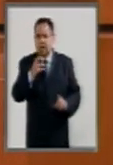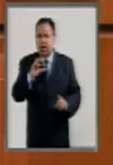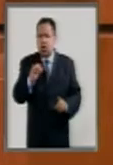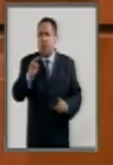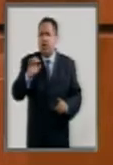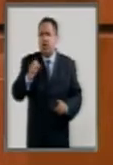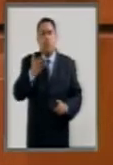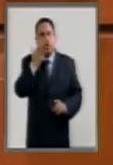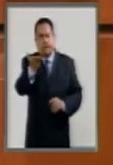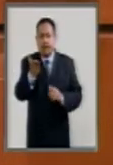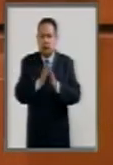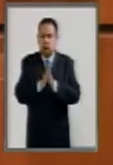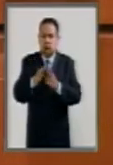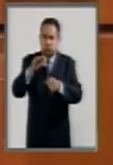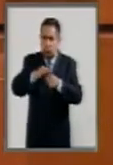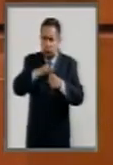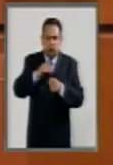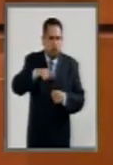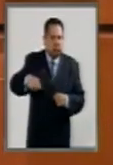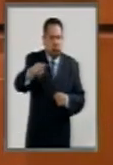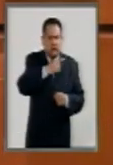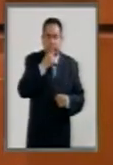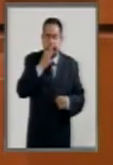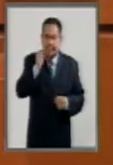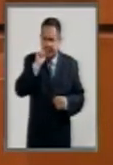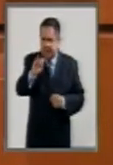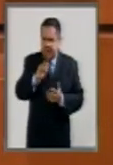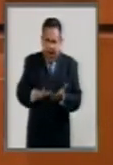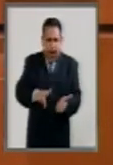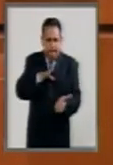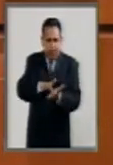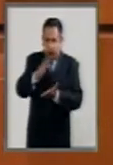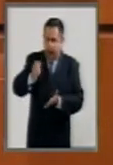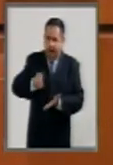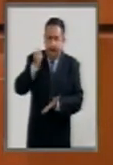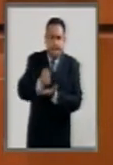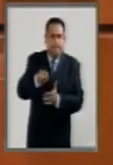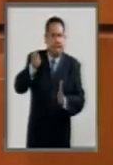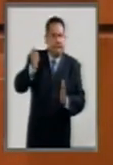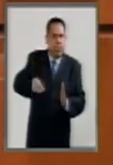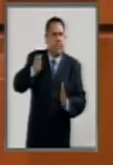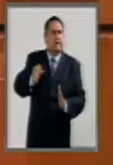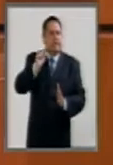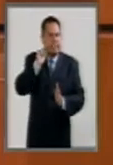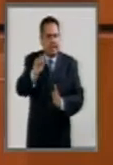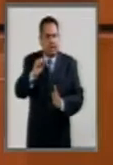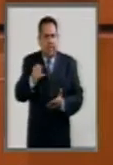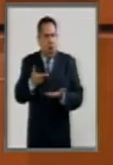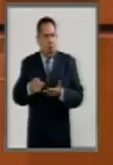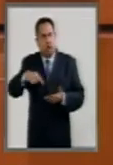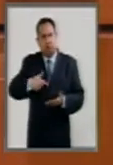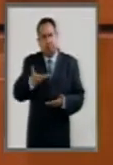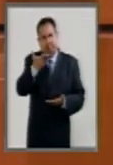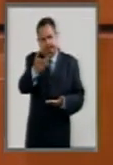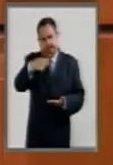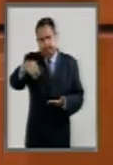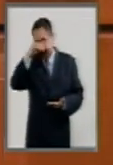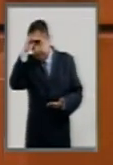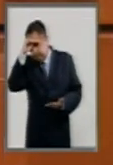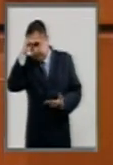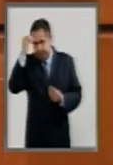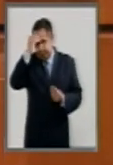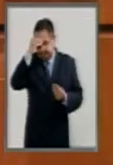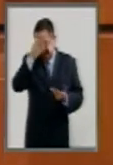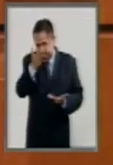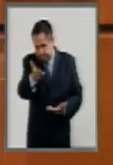les pedimos a ustedes puedan apoyar, aprobar este dictamen que hoy ponemos a su consideración, para